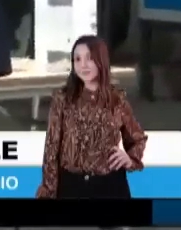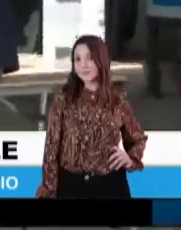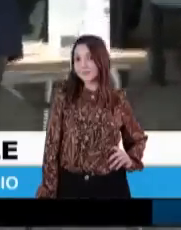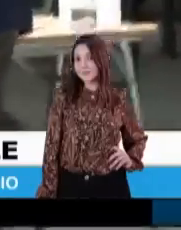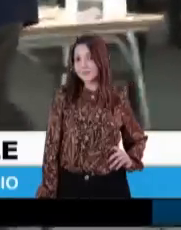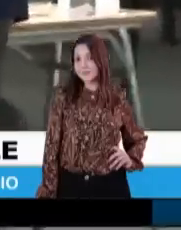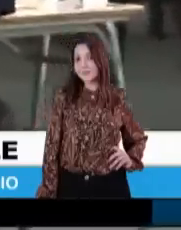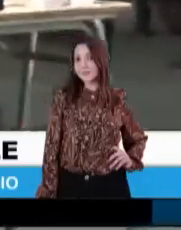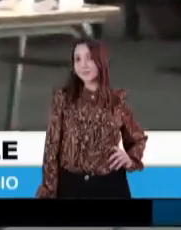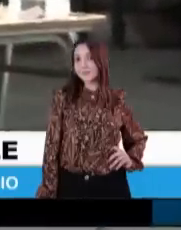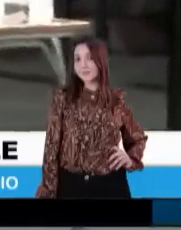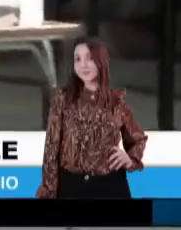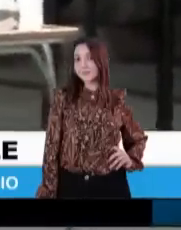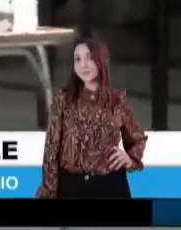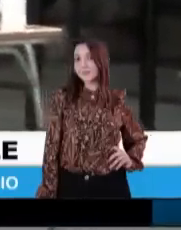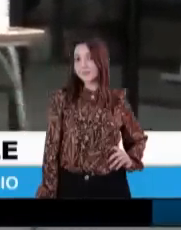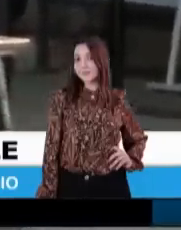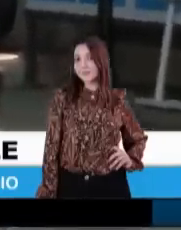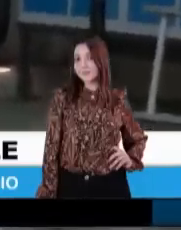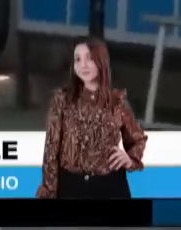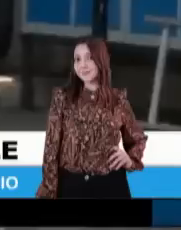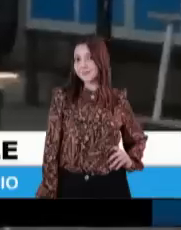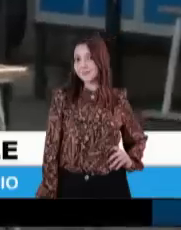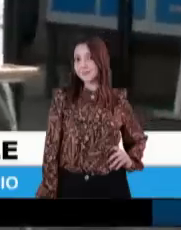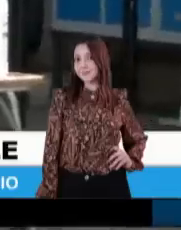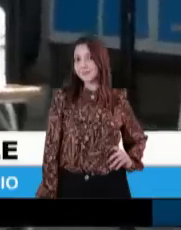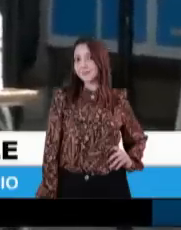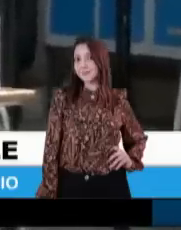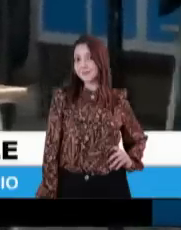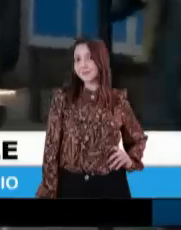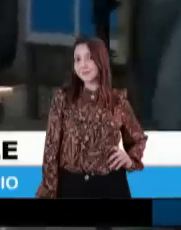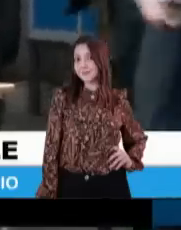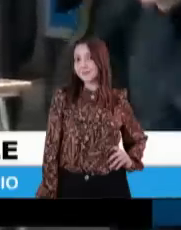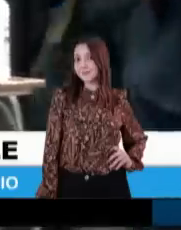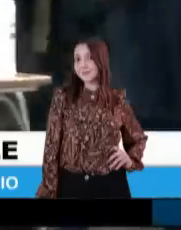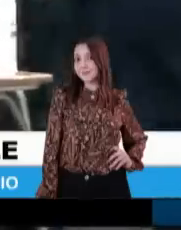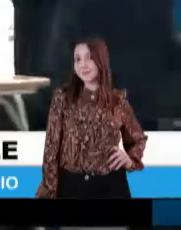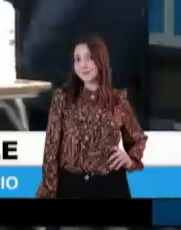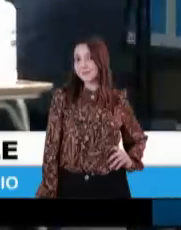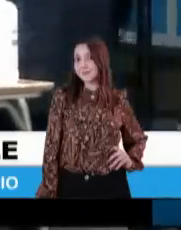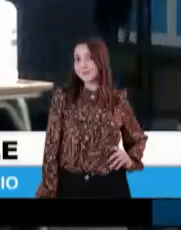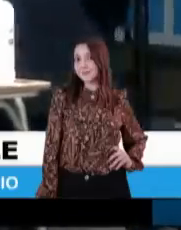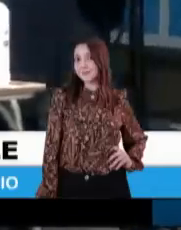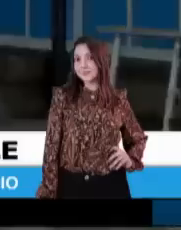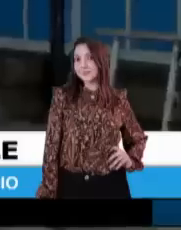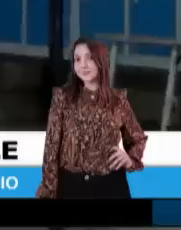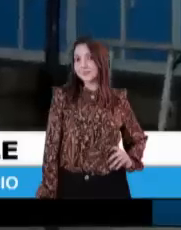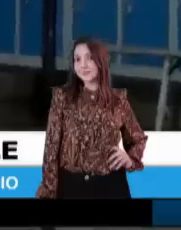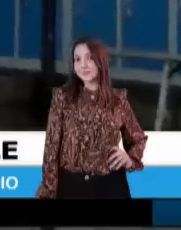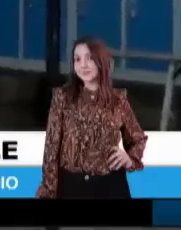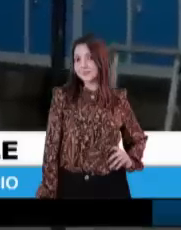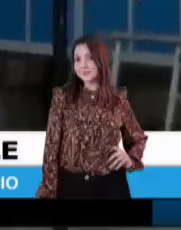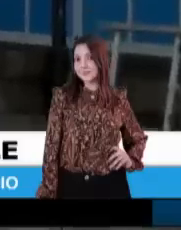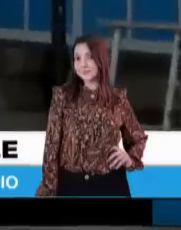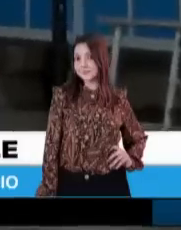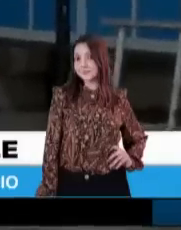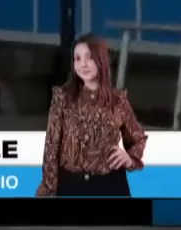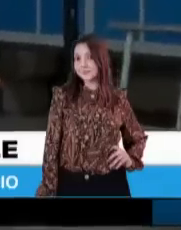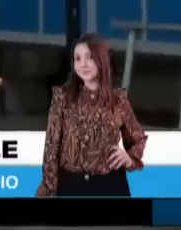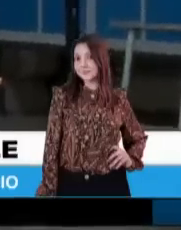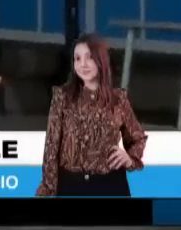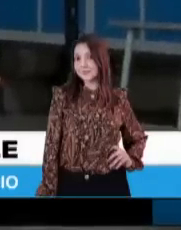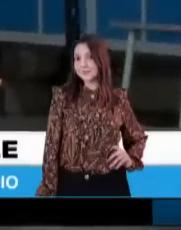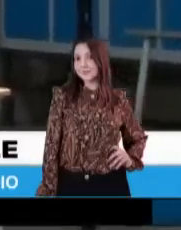estas figuras de la ex Concertación y explican por qué van a votar rechazo. Escuchemos parte de estos extractos. Se escucha una música de fondo